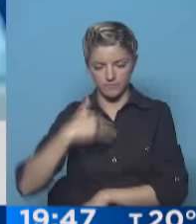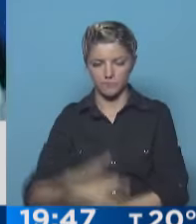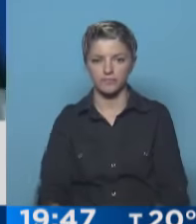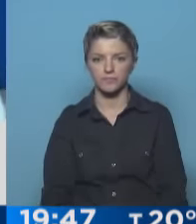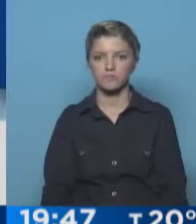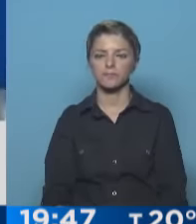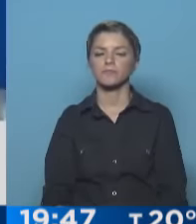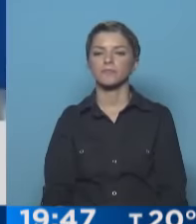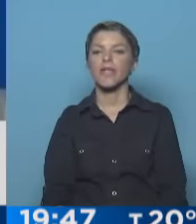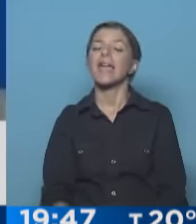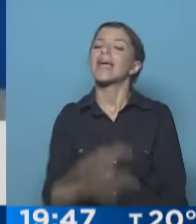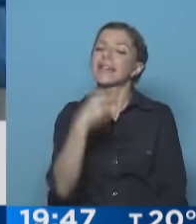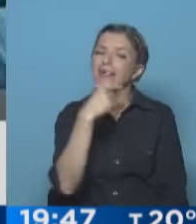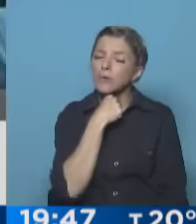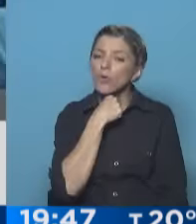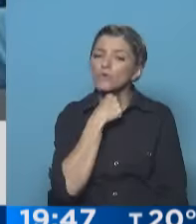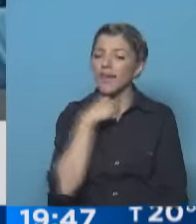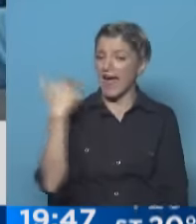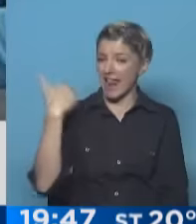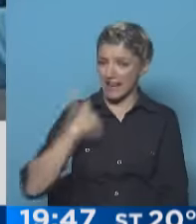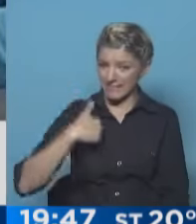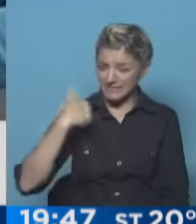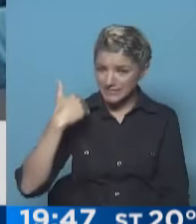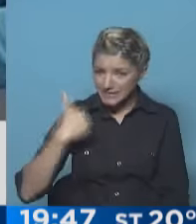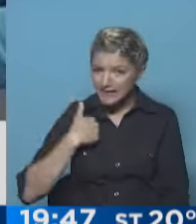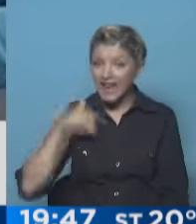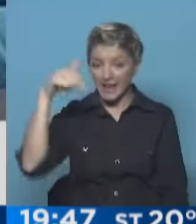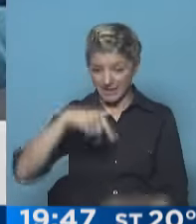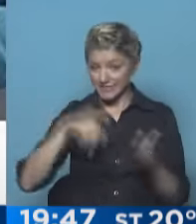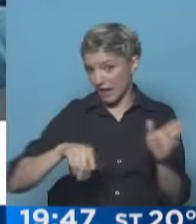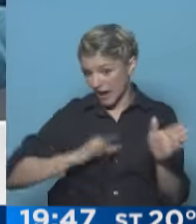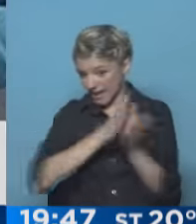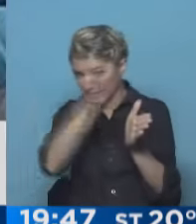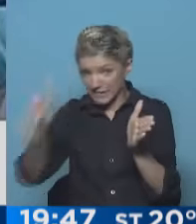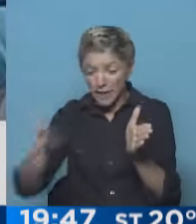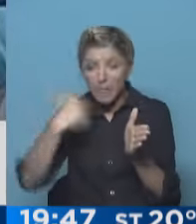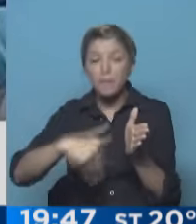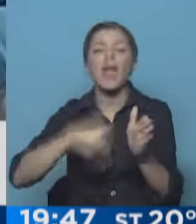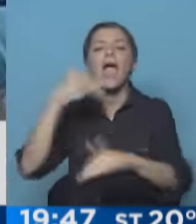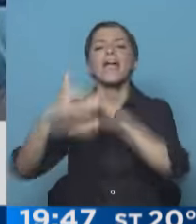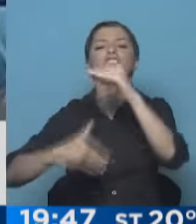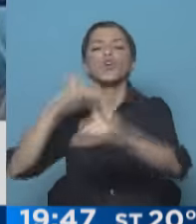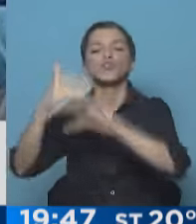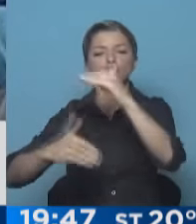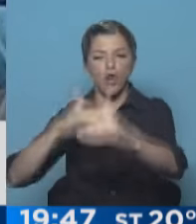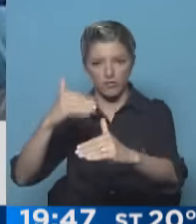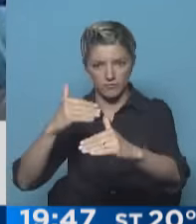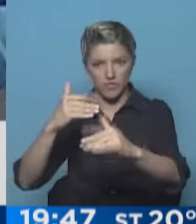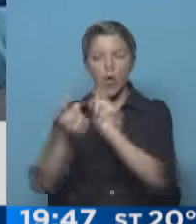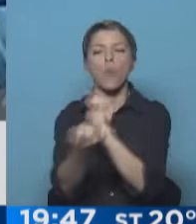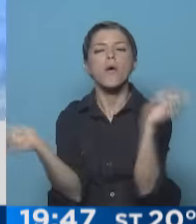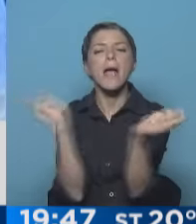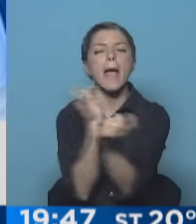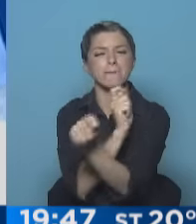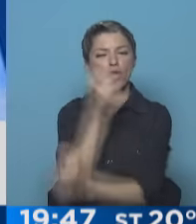Le queremos dar a la Argentina, en esta próxima etapa, la evolución de un cambio